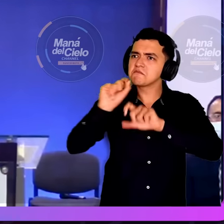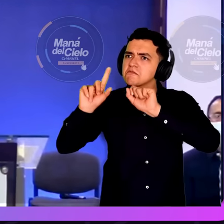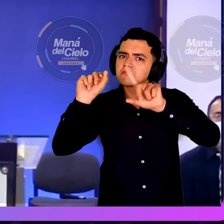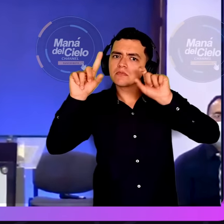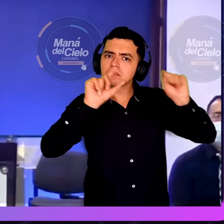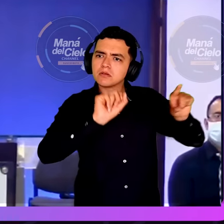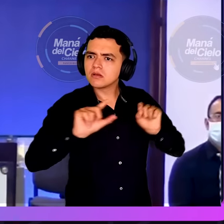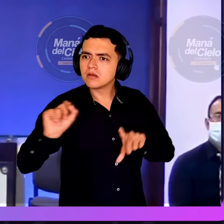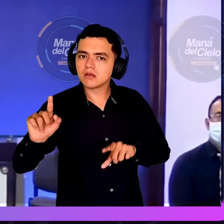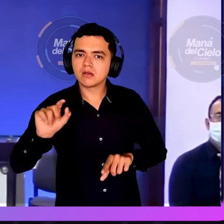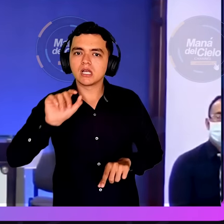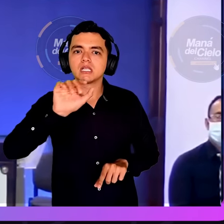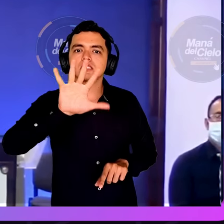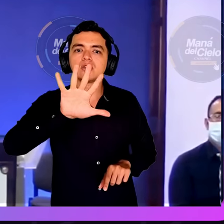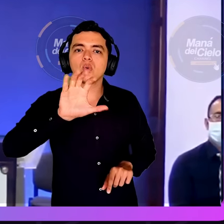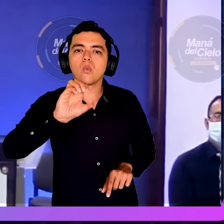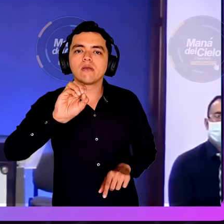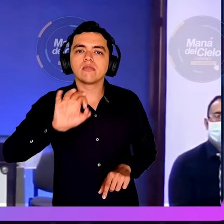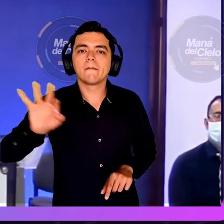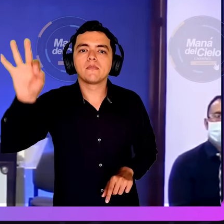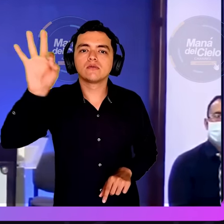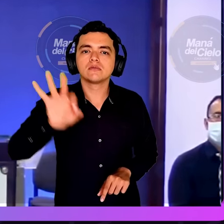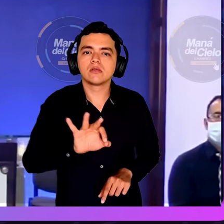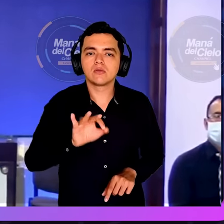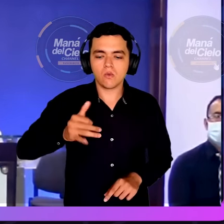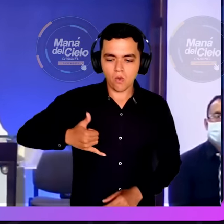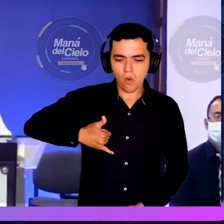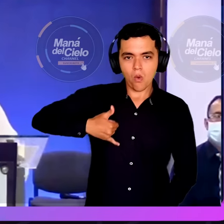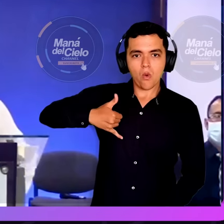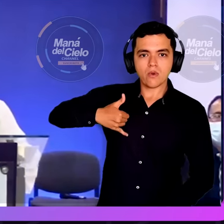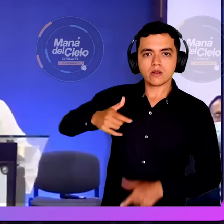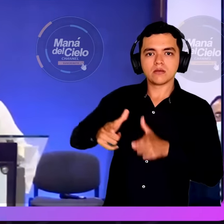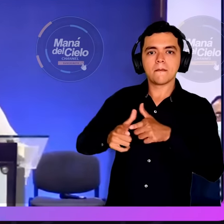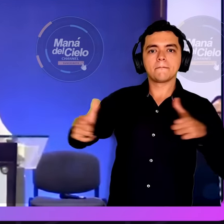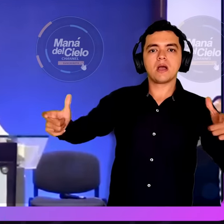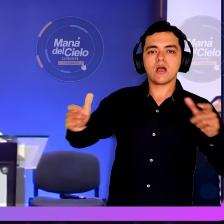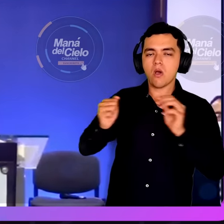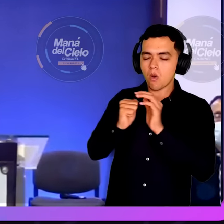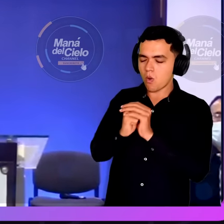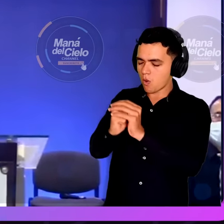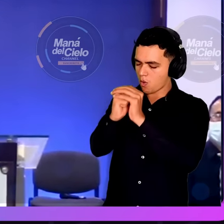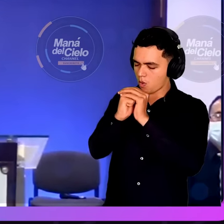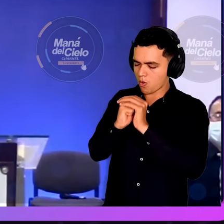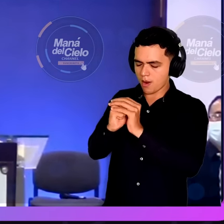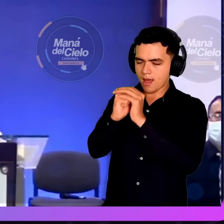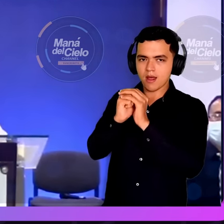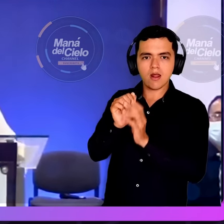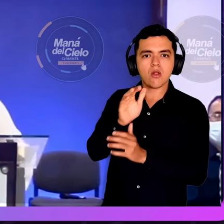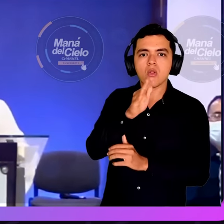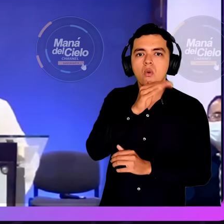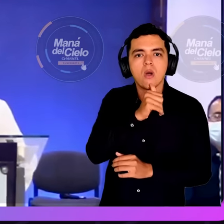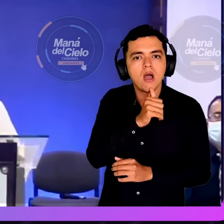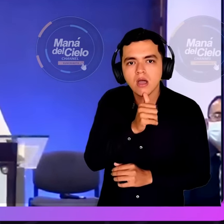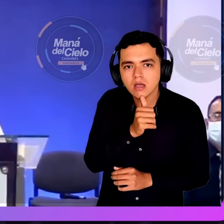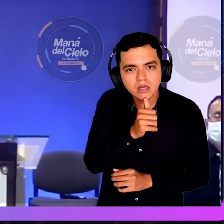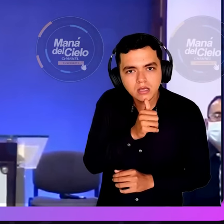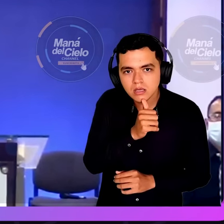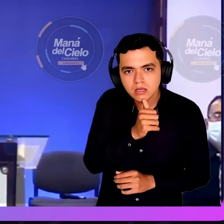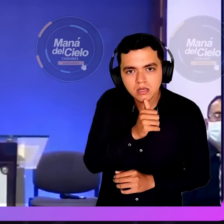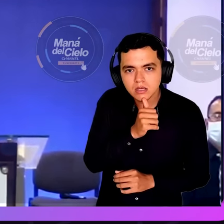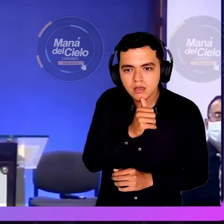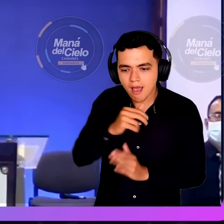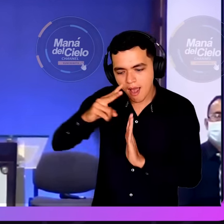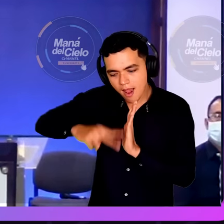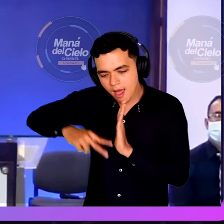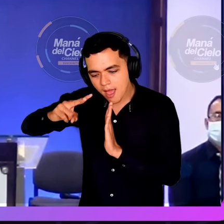hicieron una encuesta en las iglesias y encontraron que el 50% de los jóvenes en Colombia